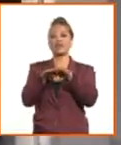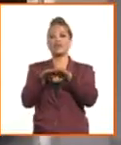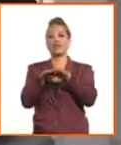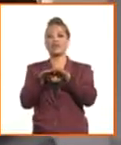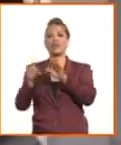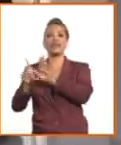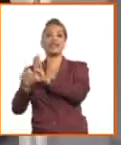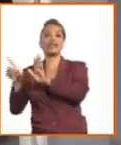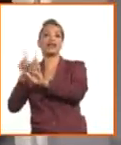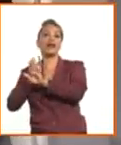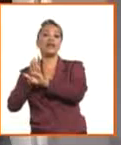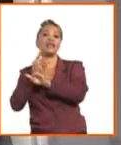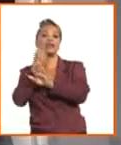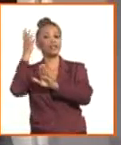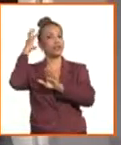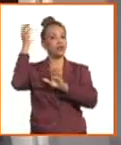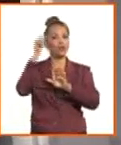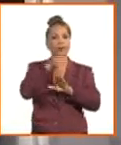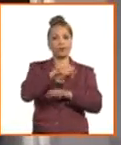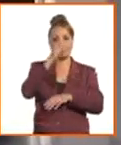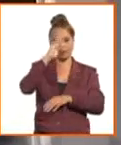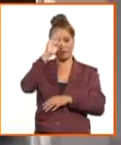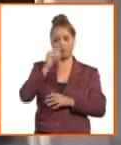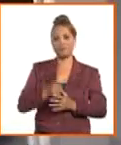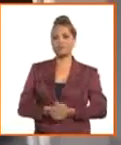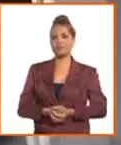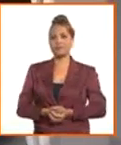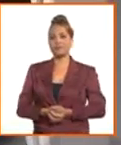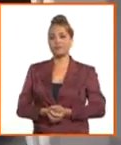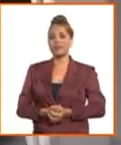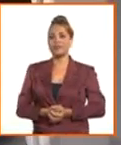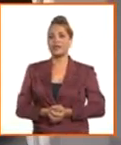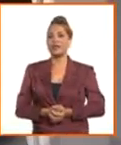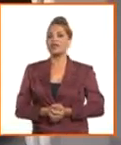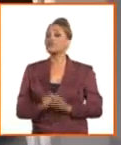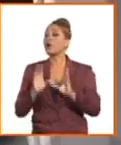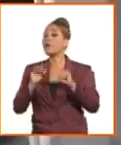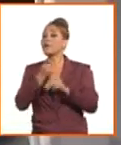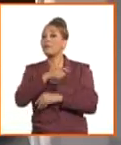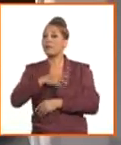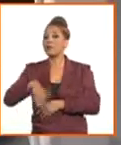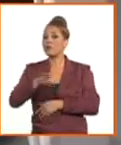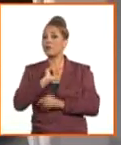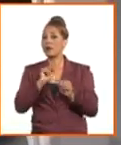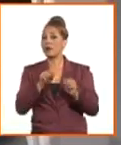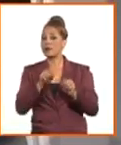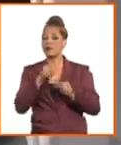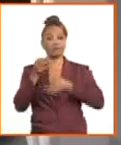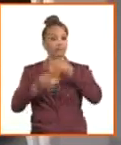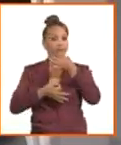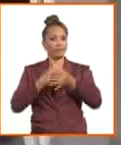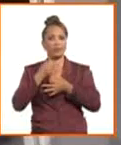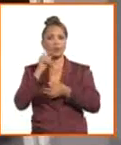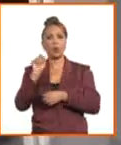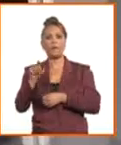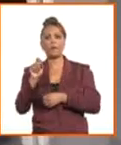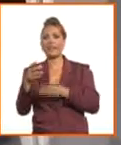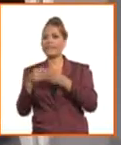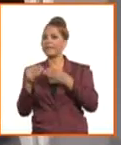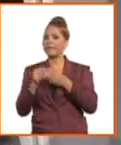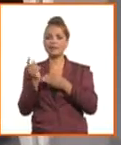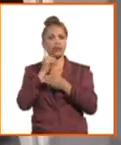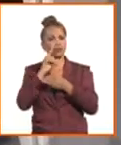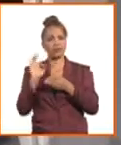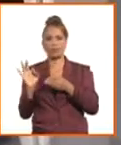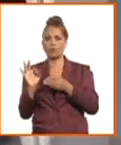Pero que íbamos a movernos en un tipo de cambio intermedio. Pero ahí no estábamos hablando de población. Ahí no estábamos hablando de comprar divisas. Ahí no estábamos hablando de un mercado